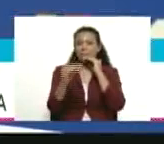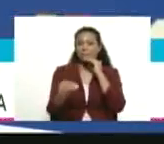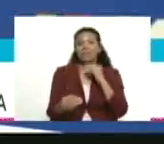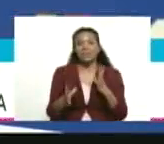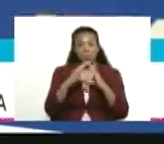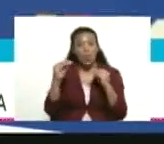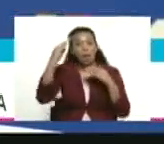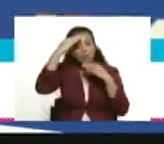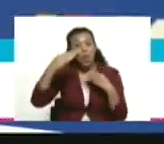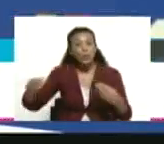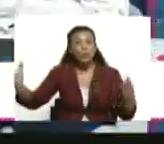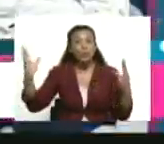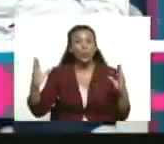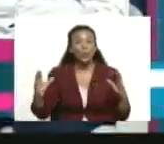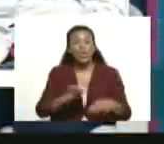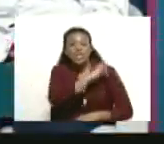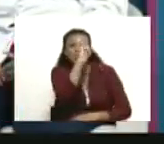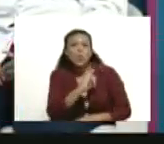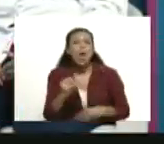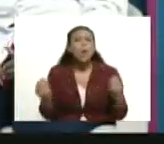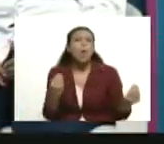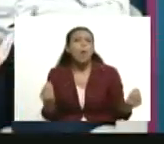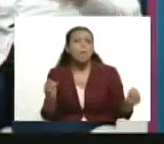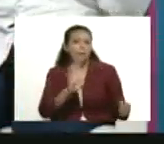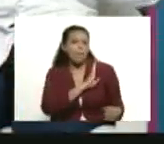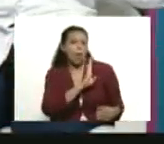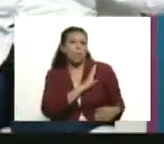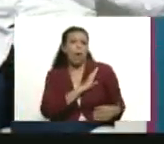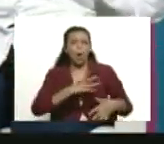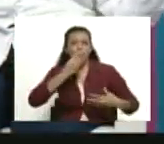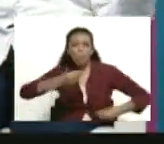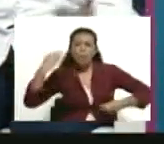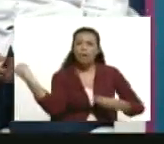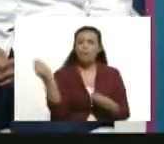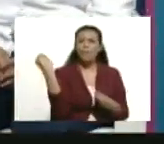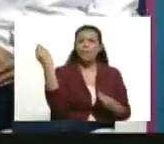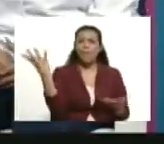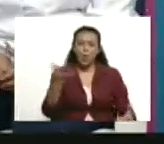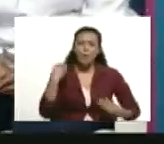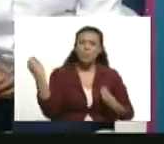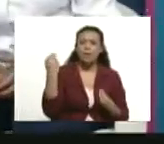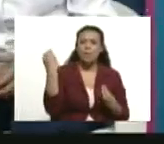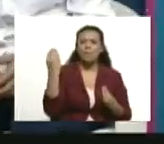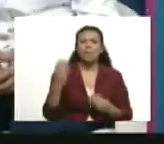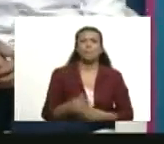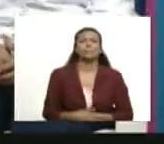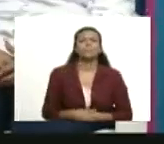a todos. Dale un saludo zuliano. ¿Cómo sería un saludo zuliano? ¿Cómo estáis vos?